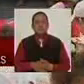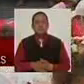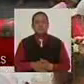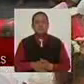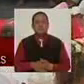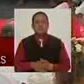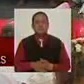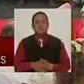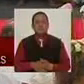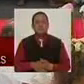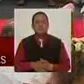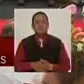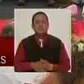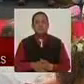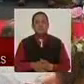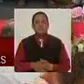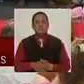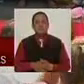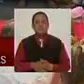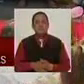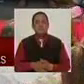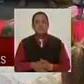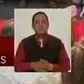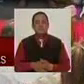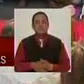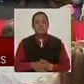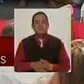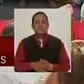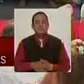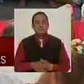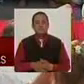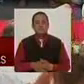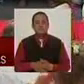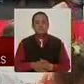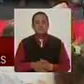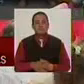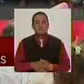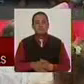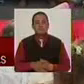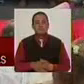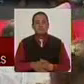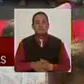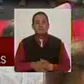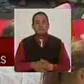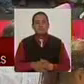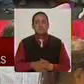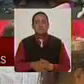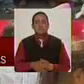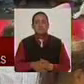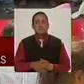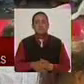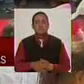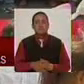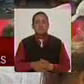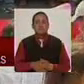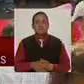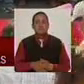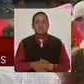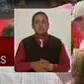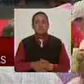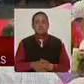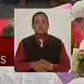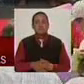Ba, Apima, Tendu, Hutsuk, Ukpatsaminang, Bakanunye, Mogasutitame, así de Kas, Ukipu y